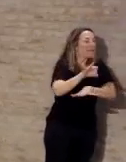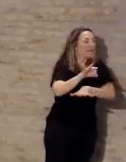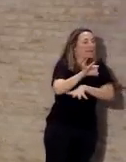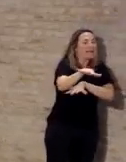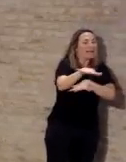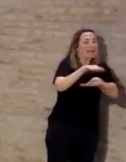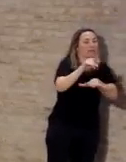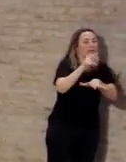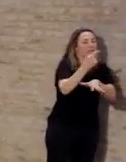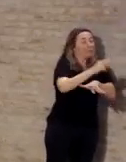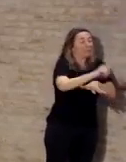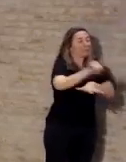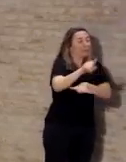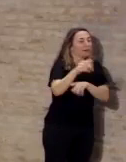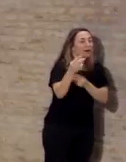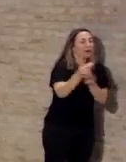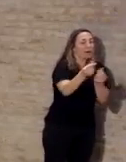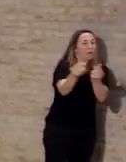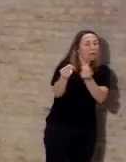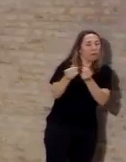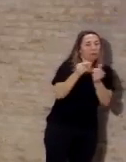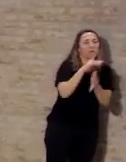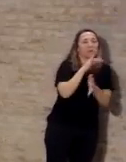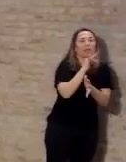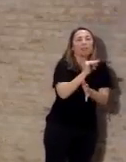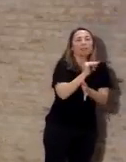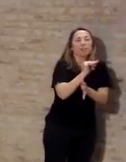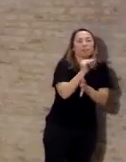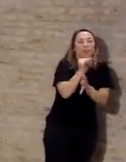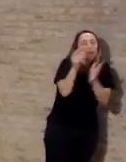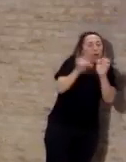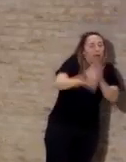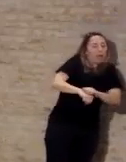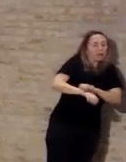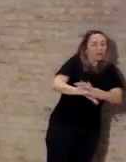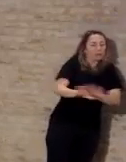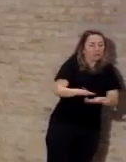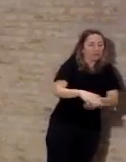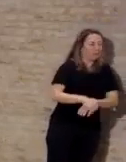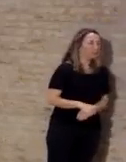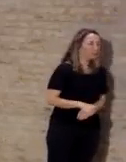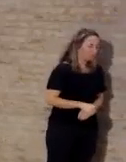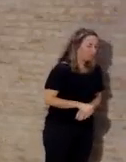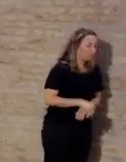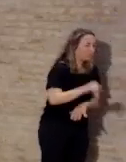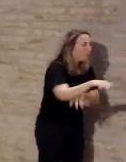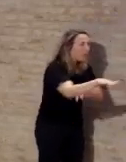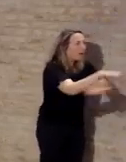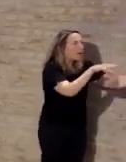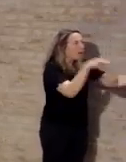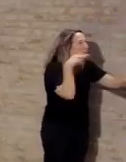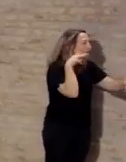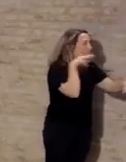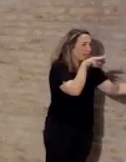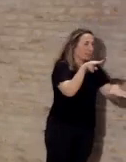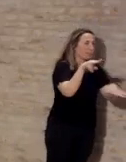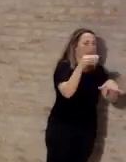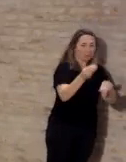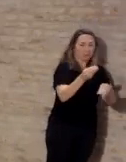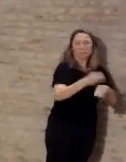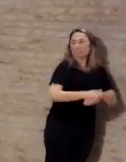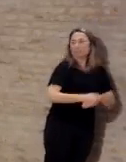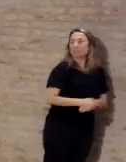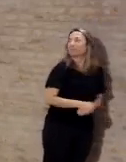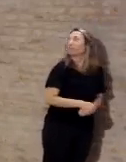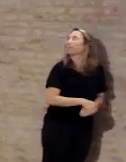conflicto y salió ahí alguna denuncia pasa pasa pasa Qué